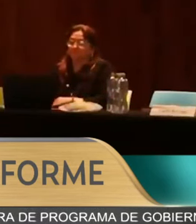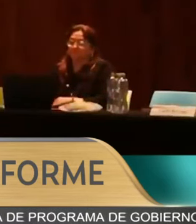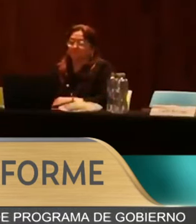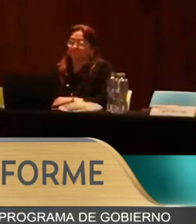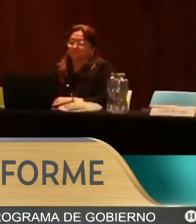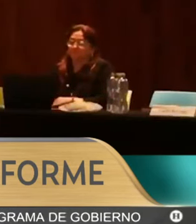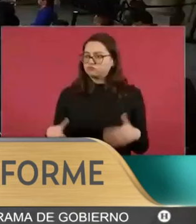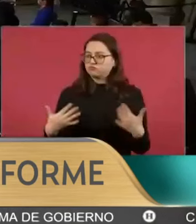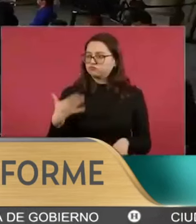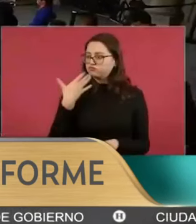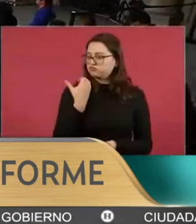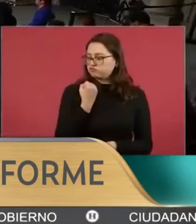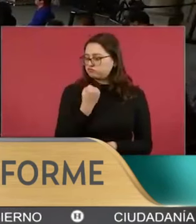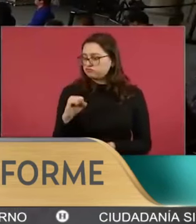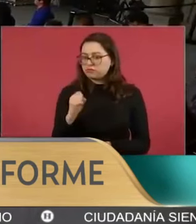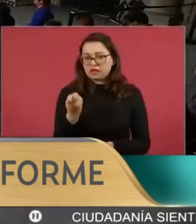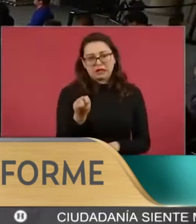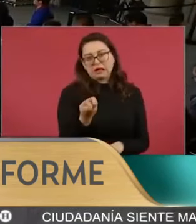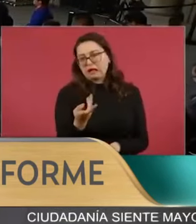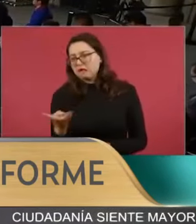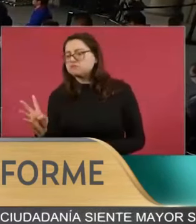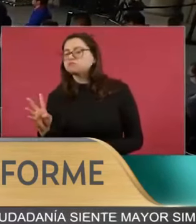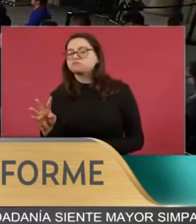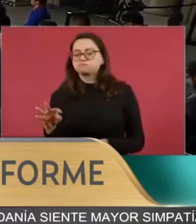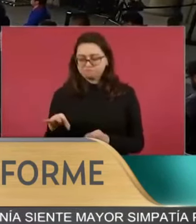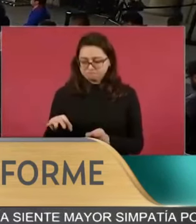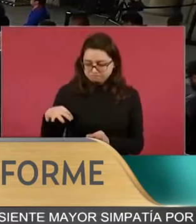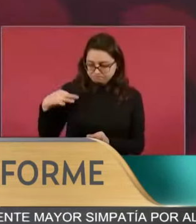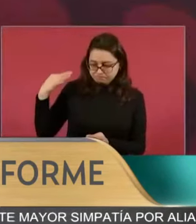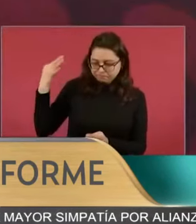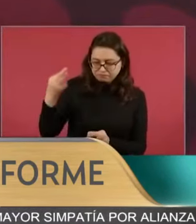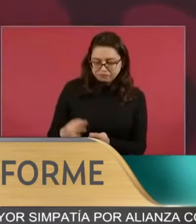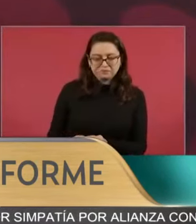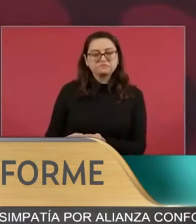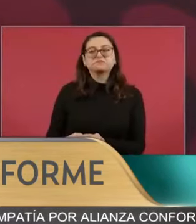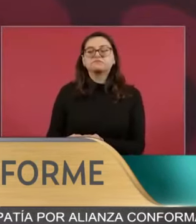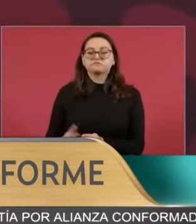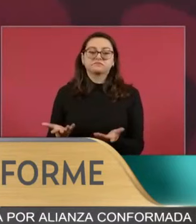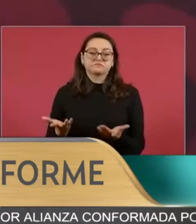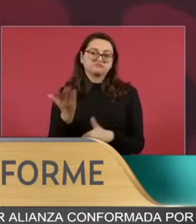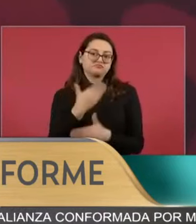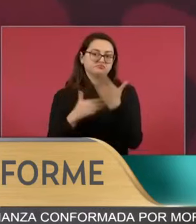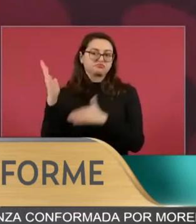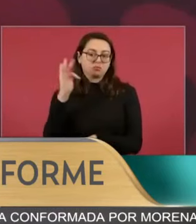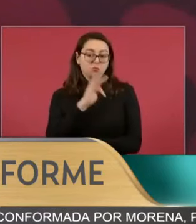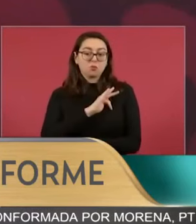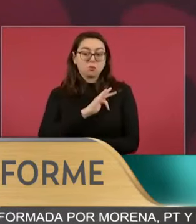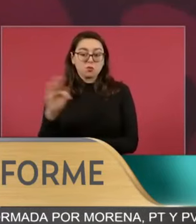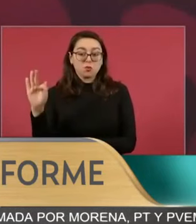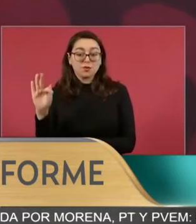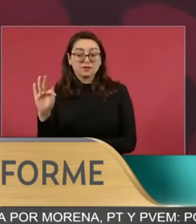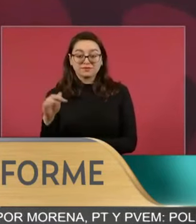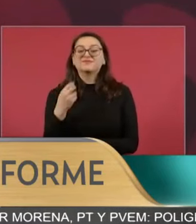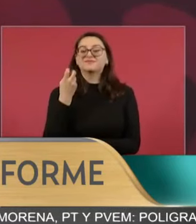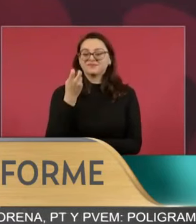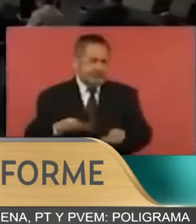con el narcotráfico. Dichos resultados fueron descartados por el presidente López Obrador, quien aseguró que el grupo interdisciplinario solo jugaba con